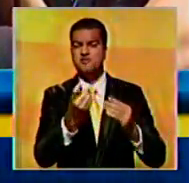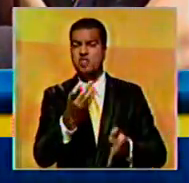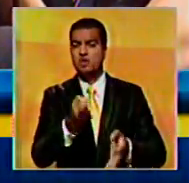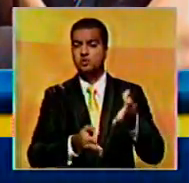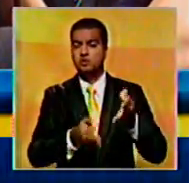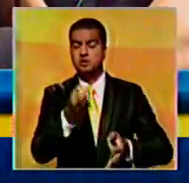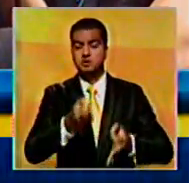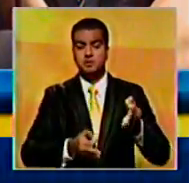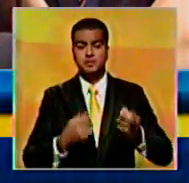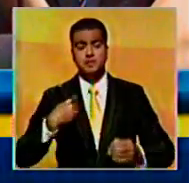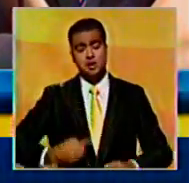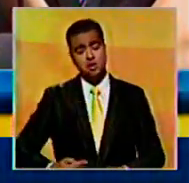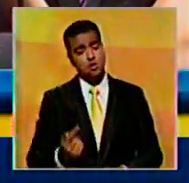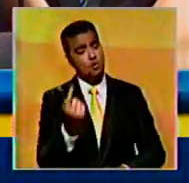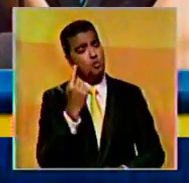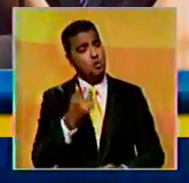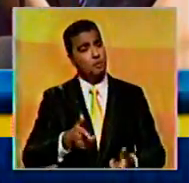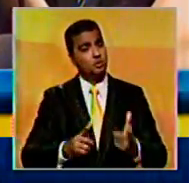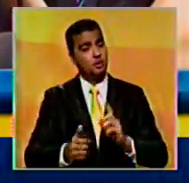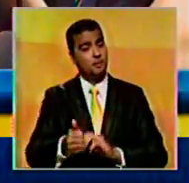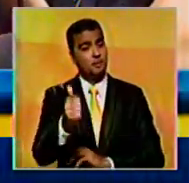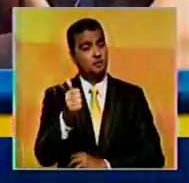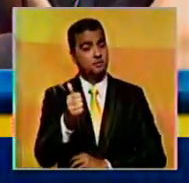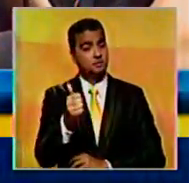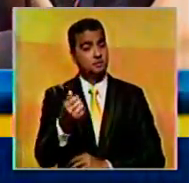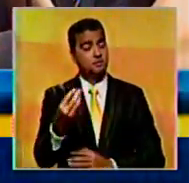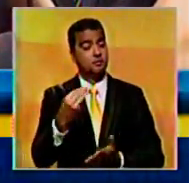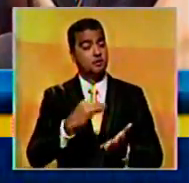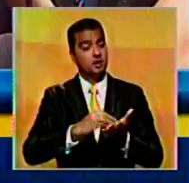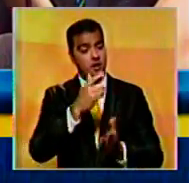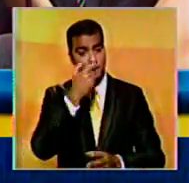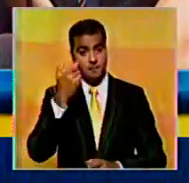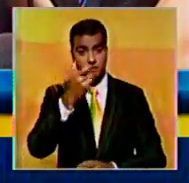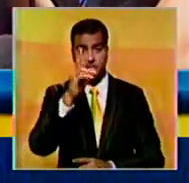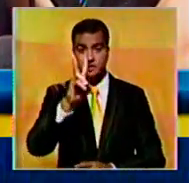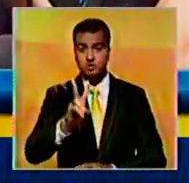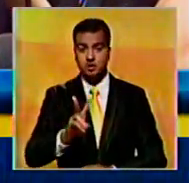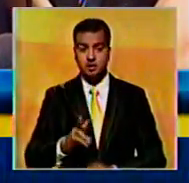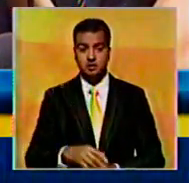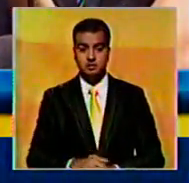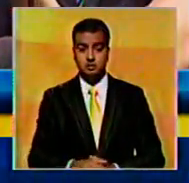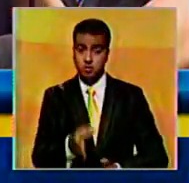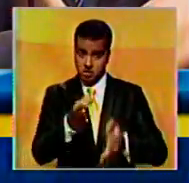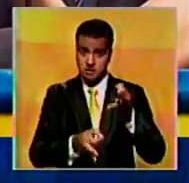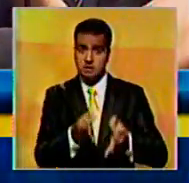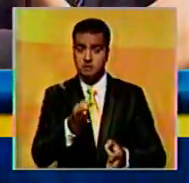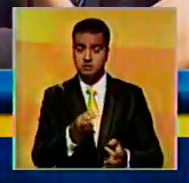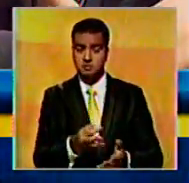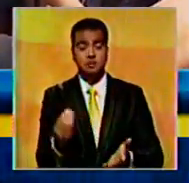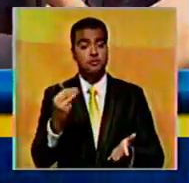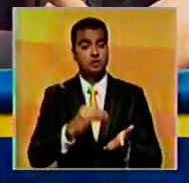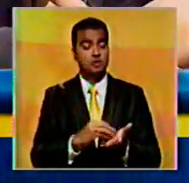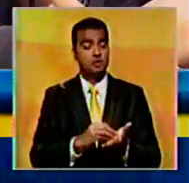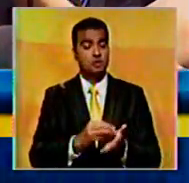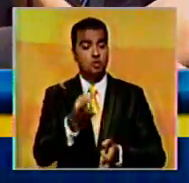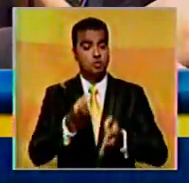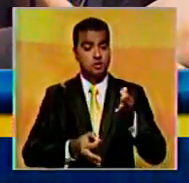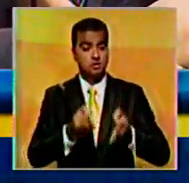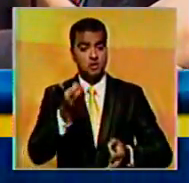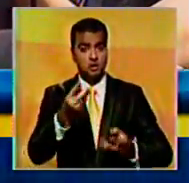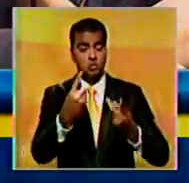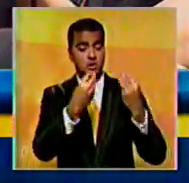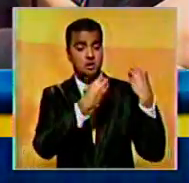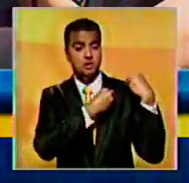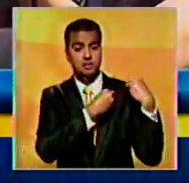tienen todavía una oportunidad más para devolverle al pueblo de Venezuela justicia, para devolverle al pueblo de Venezuela un